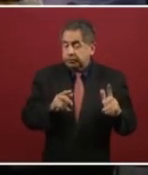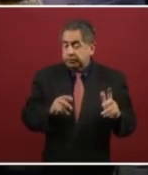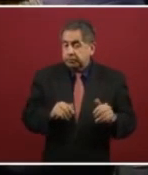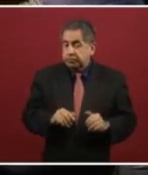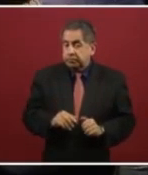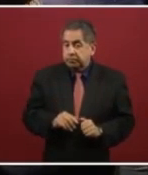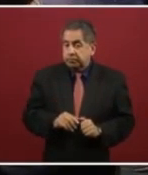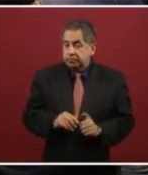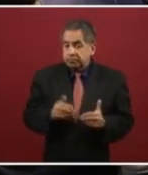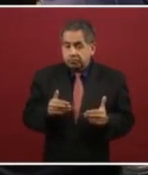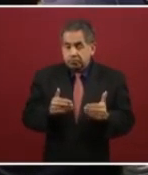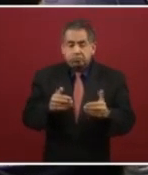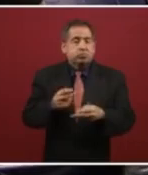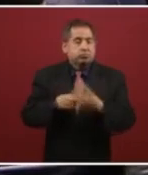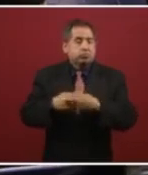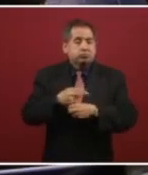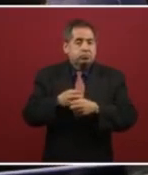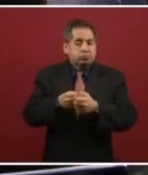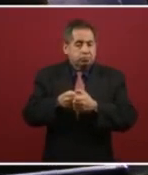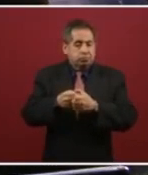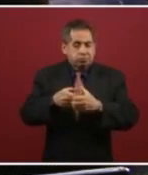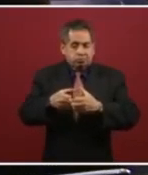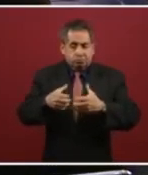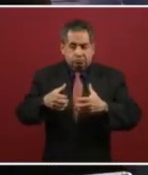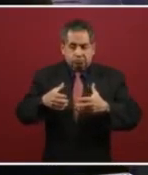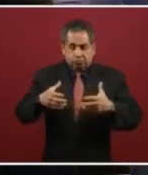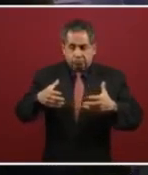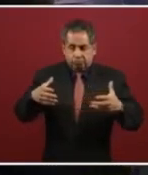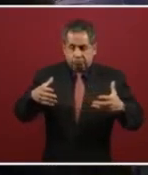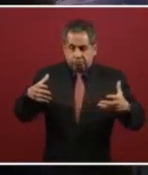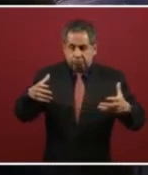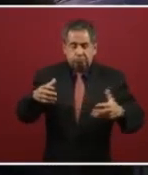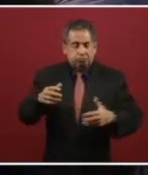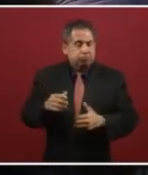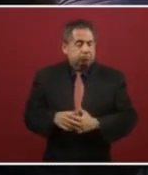aunque parece increíble